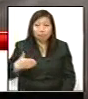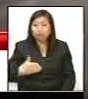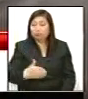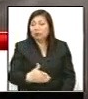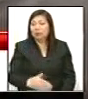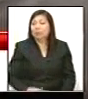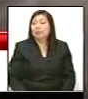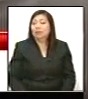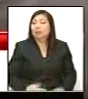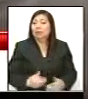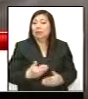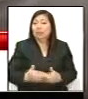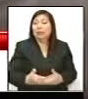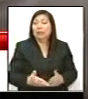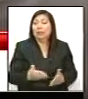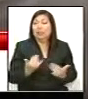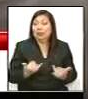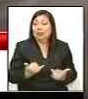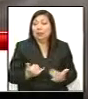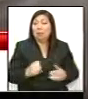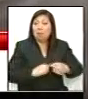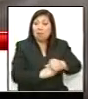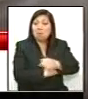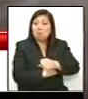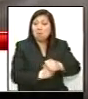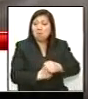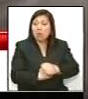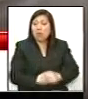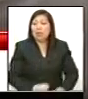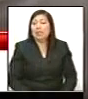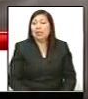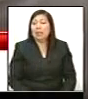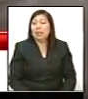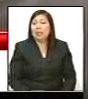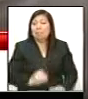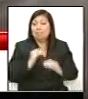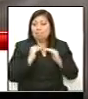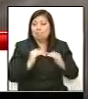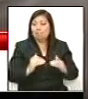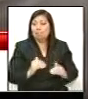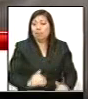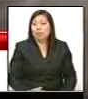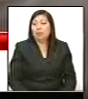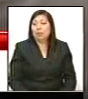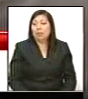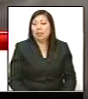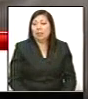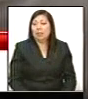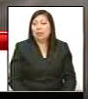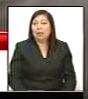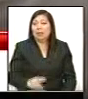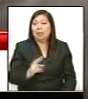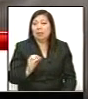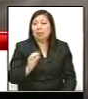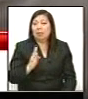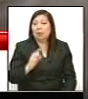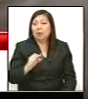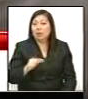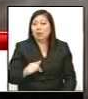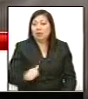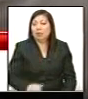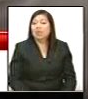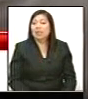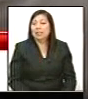rápido, prolongó la vía expresa e hizo un puente sobre la vía expresa, que es el puente de Roque y Boloña, donde vivía Velasco en